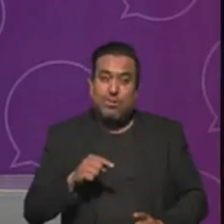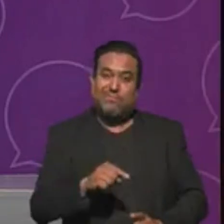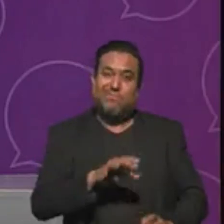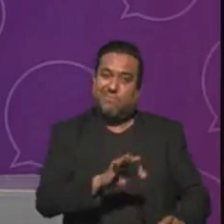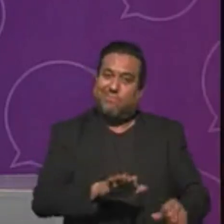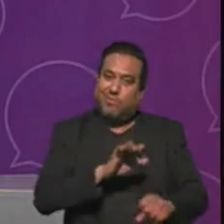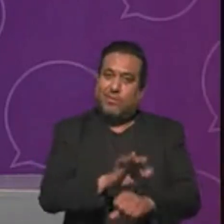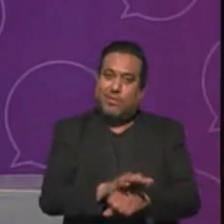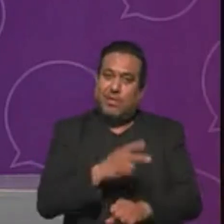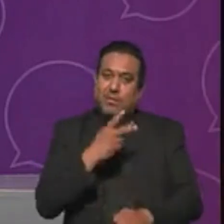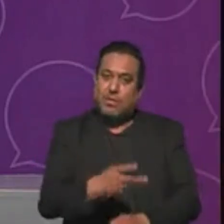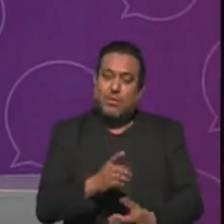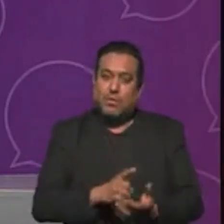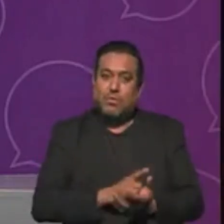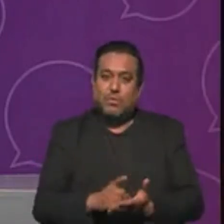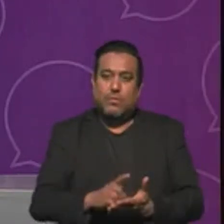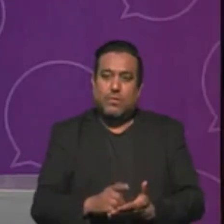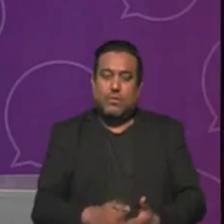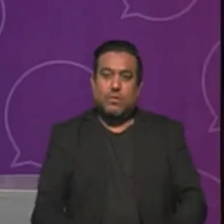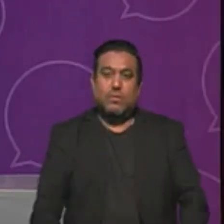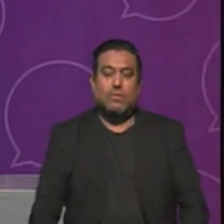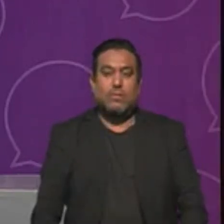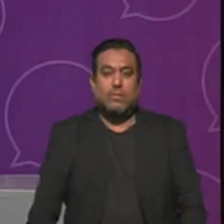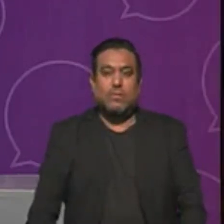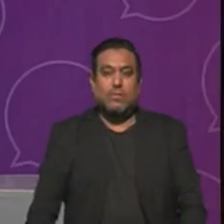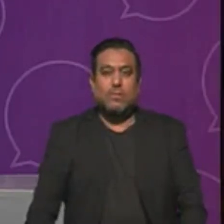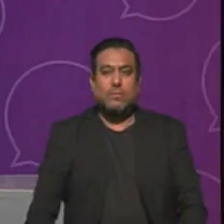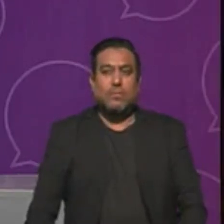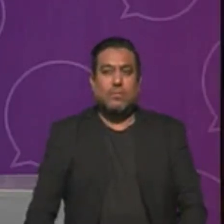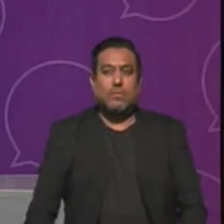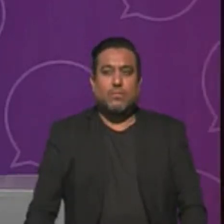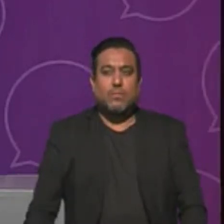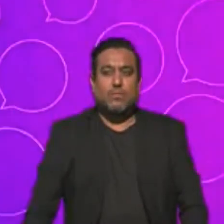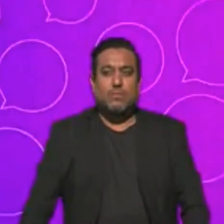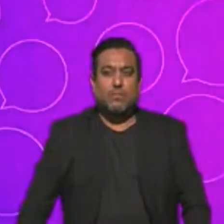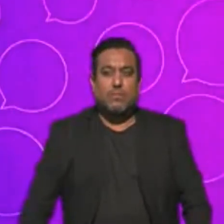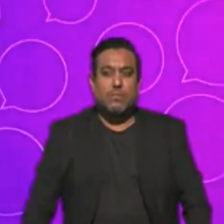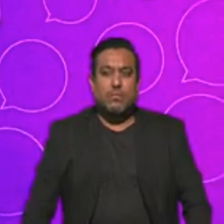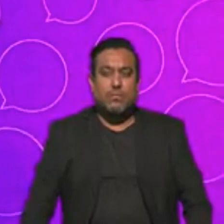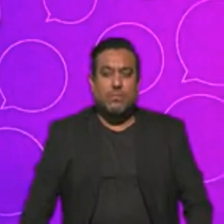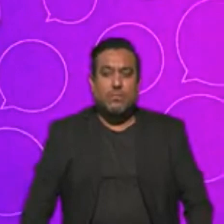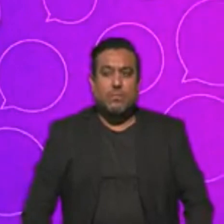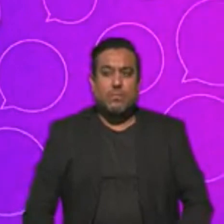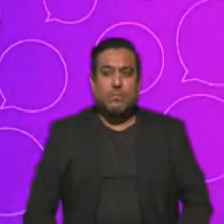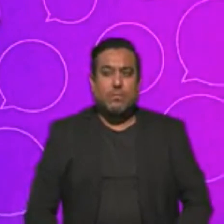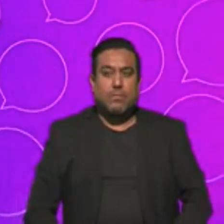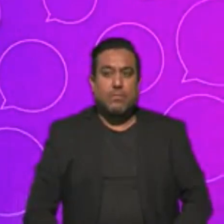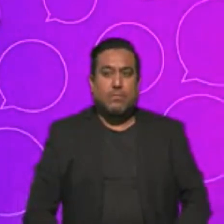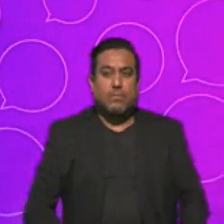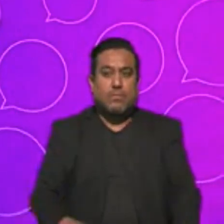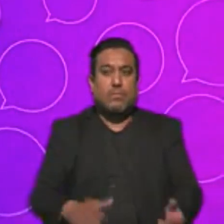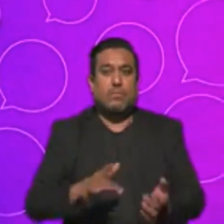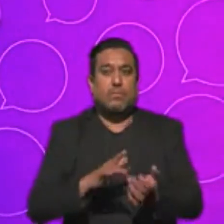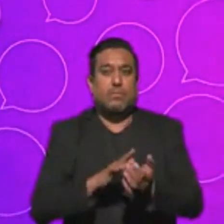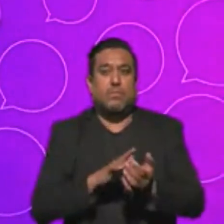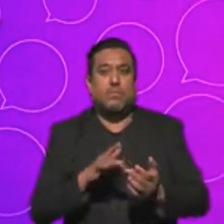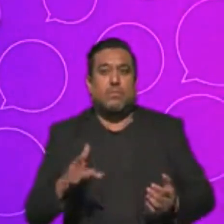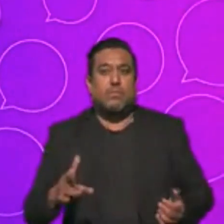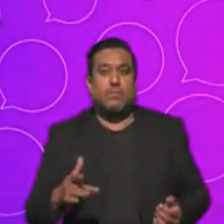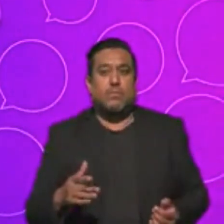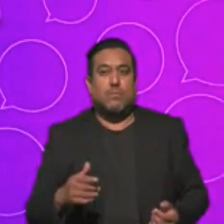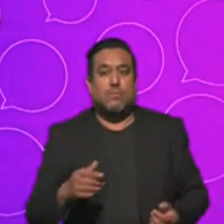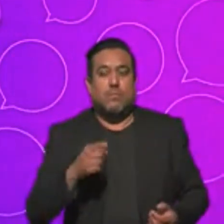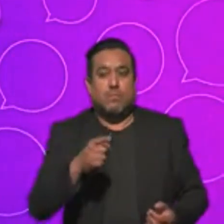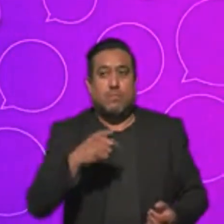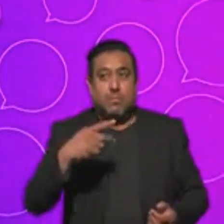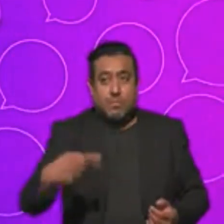abuso policial y se protejan Los derechos civiles un minuto y medio Gracias por la pregunta es un tema crucial en